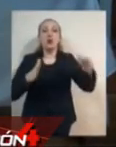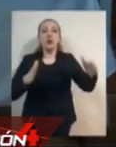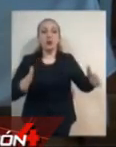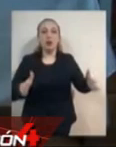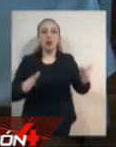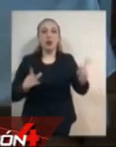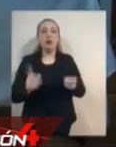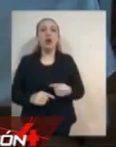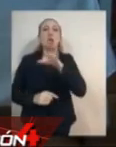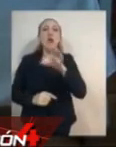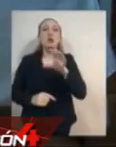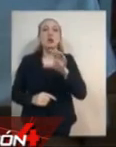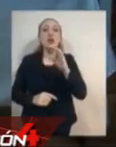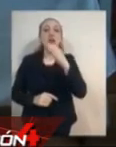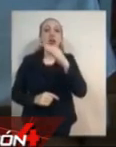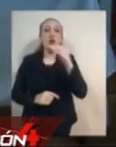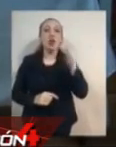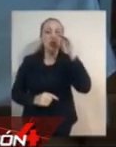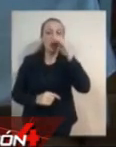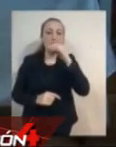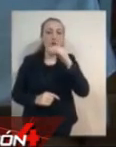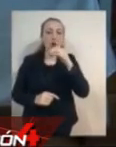Vialidad Provincial ha tenido que